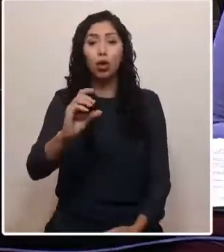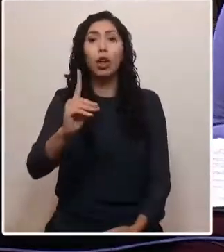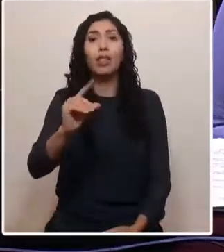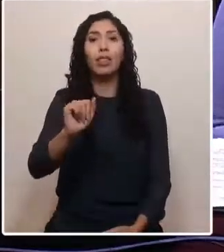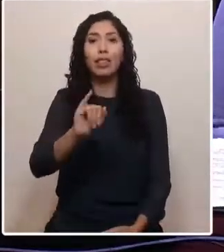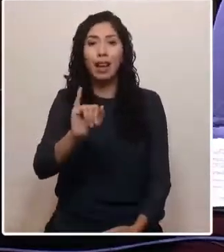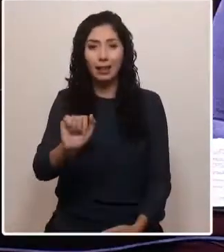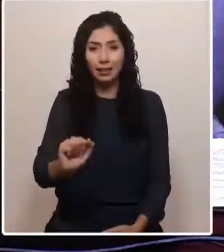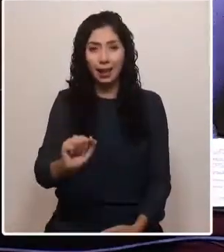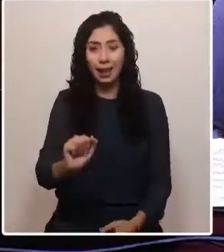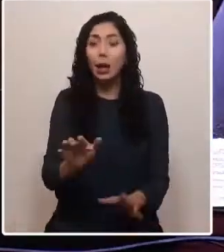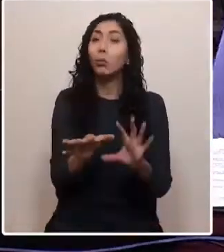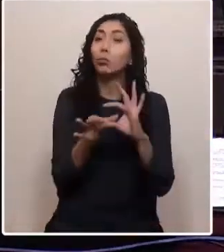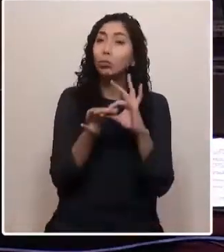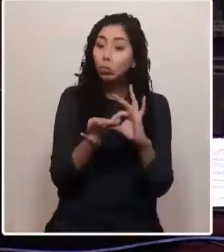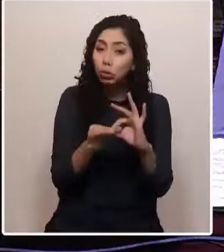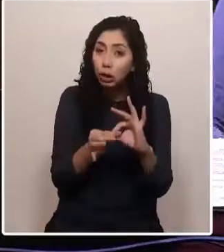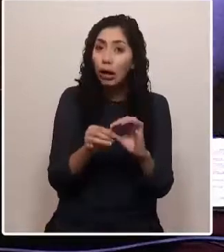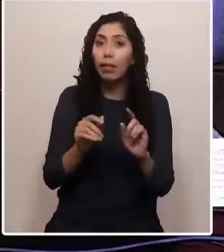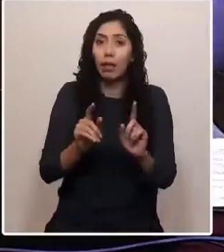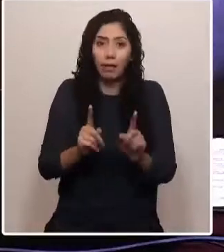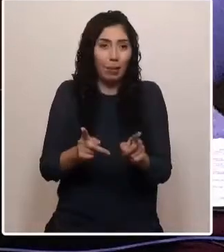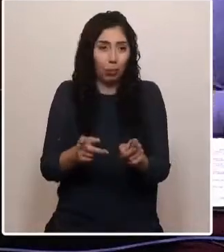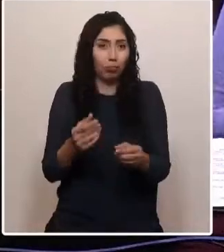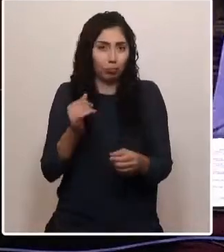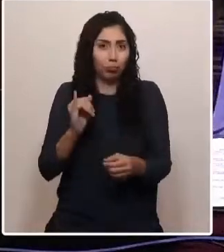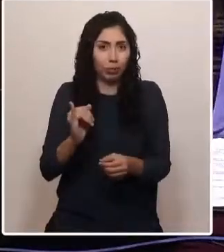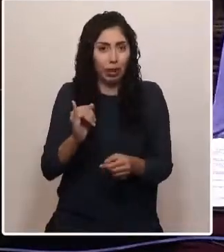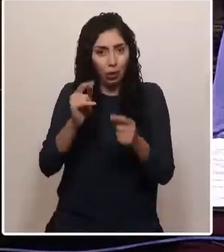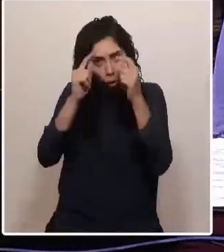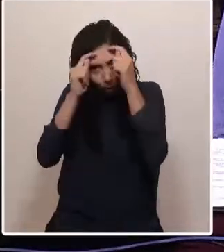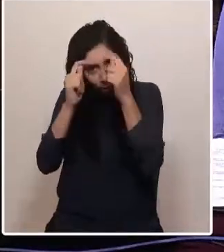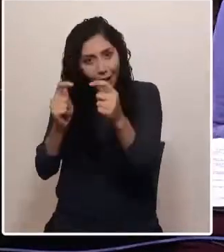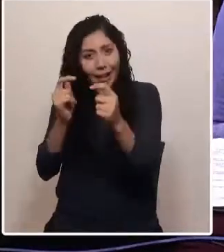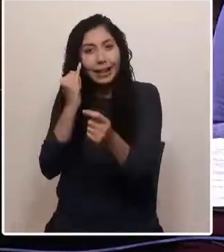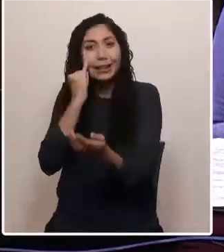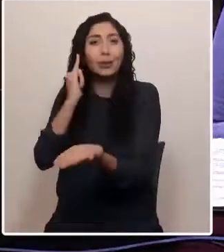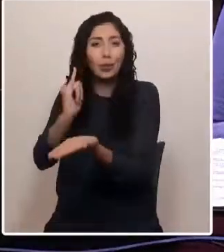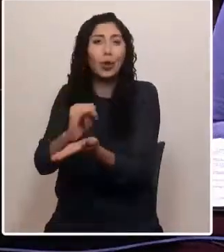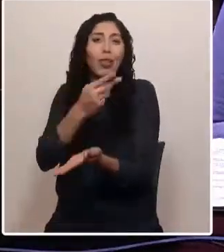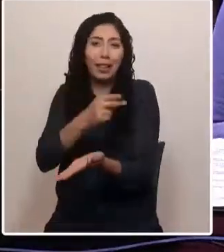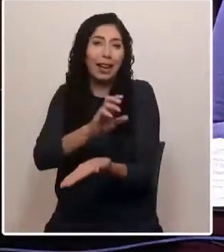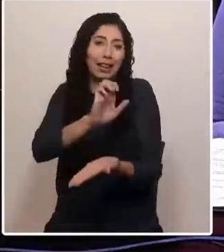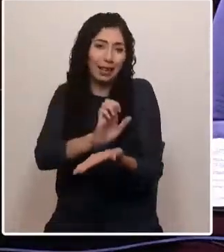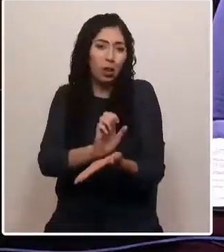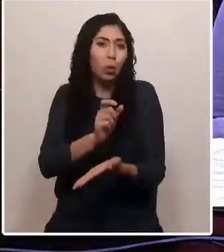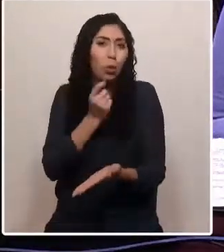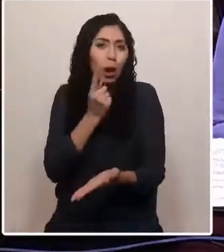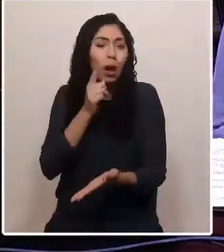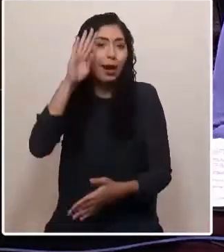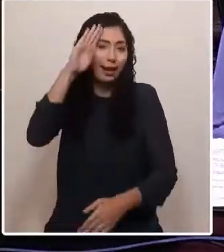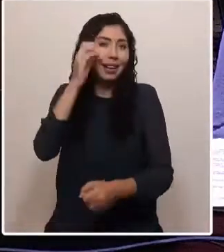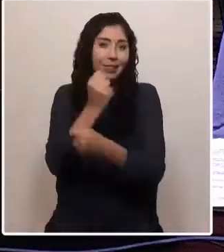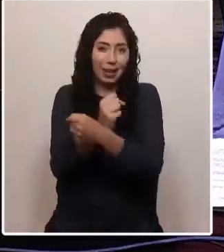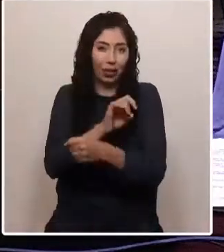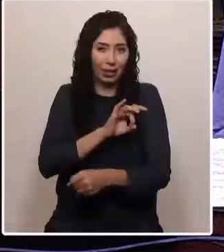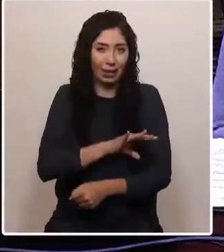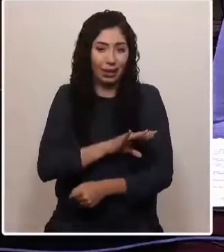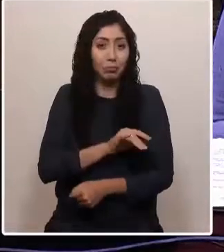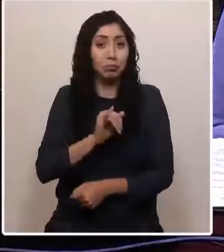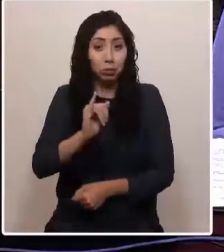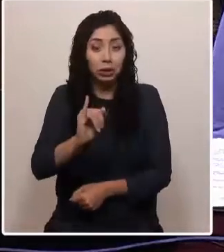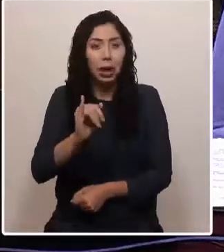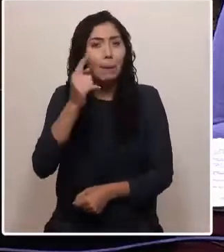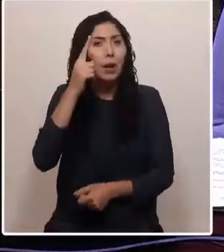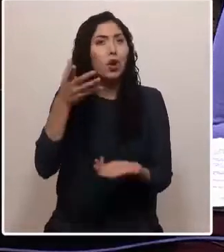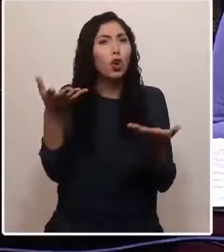Muchas gracias. Sin duda tenemos que homenajear a una institución permanente del Estado como Carabineros de Chile. Pero la mejor forma de homenajearlo